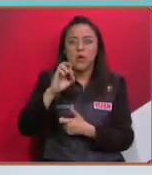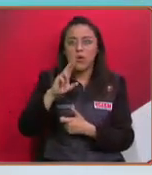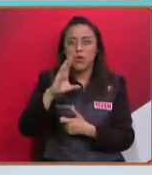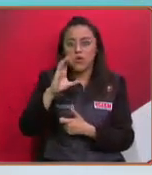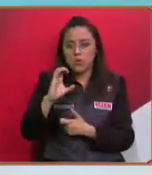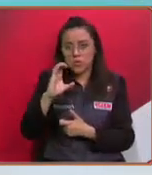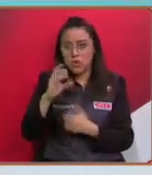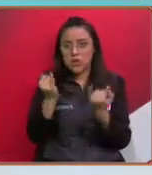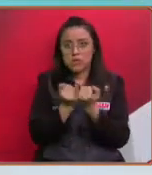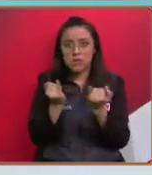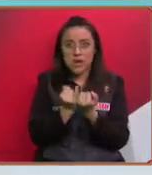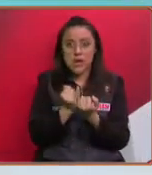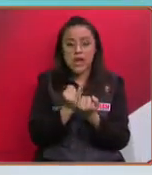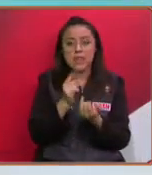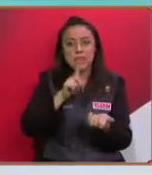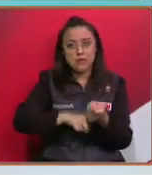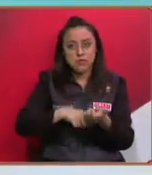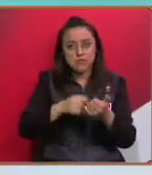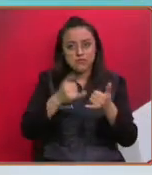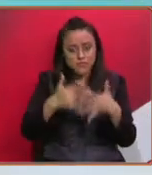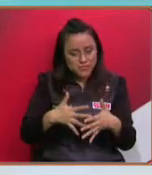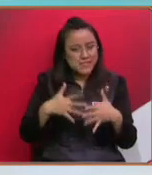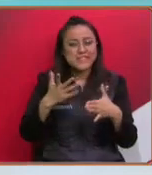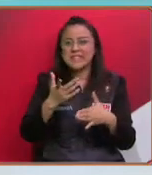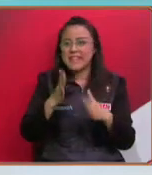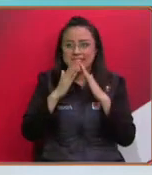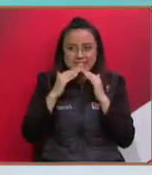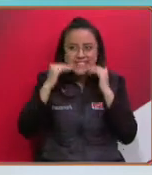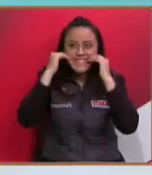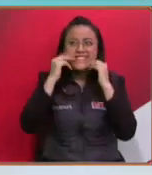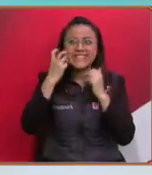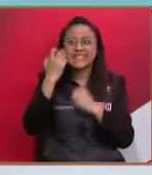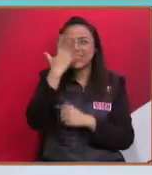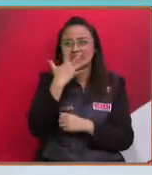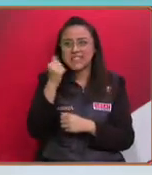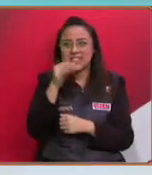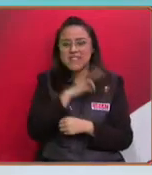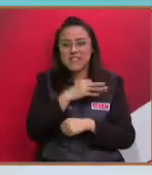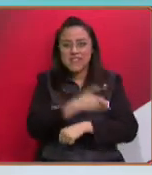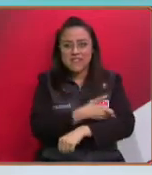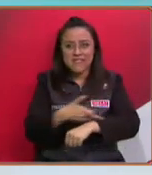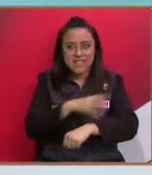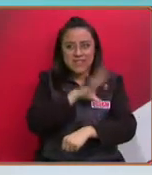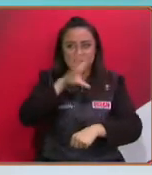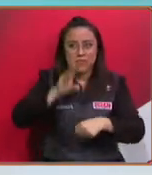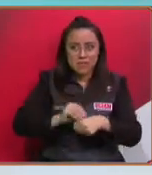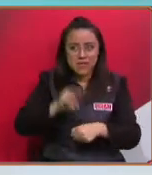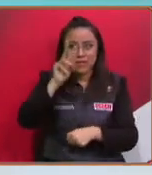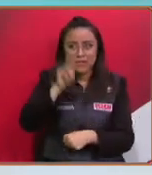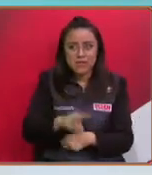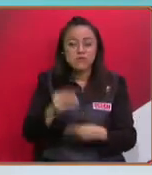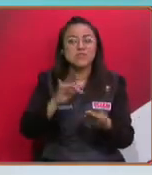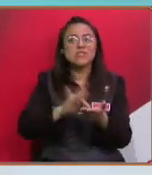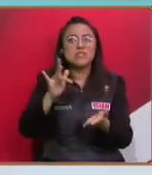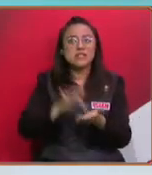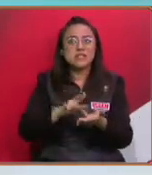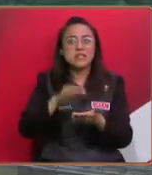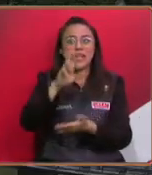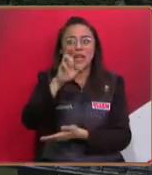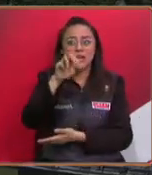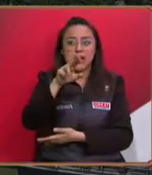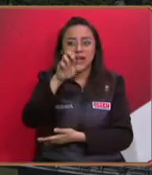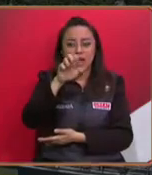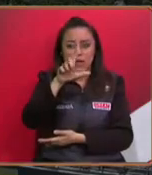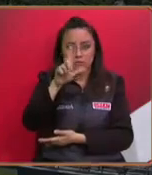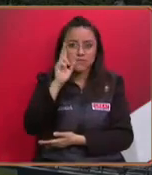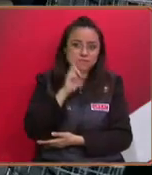viene también con... cargada con sonrisas, ¿no? Que eso es parte de la familia de ustedes, sí. Gracias a la familia Renault, que